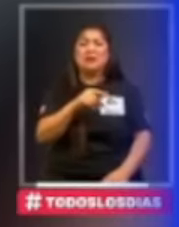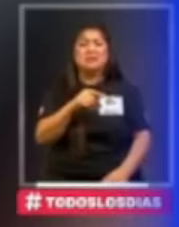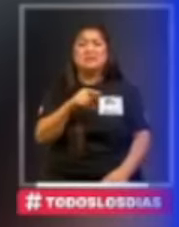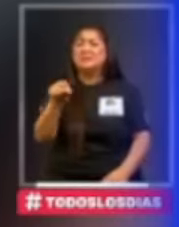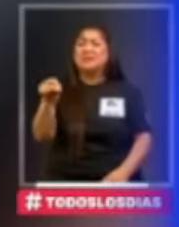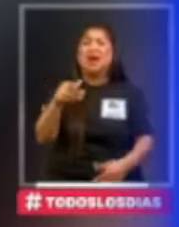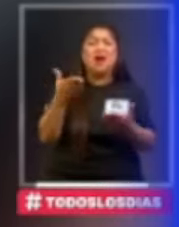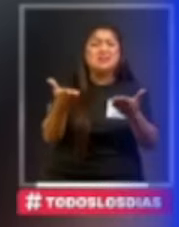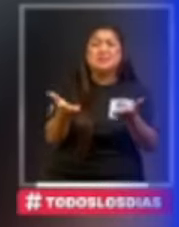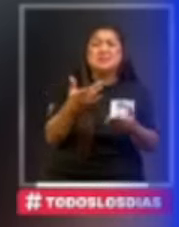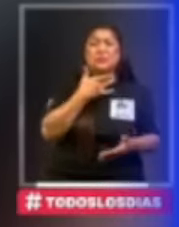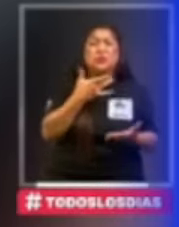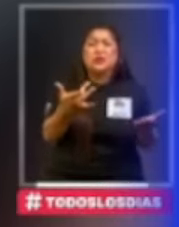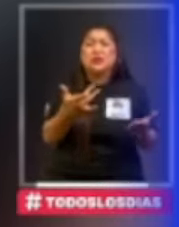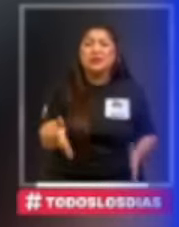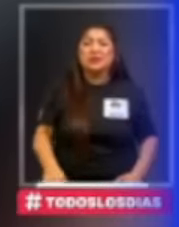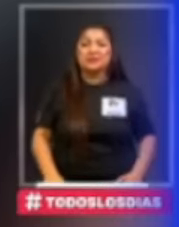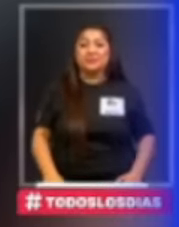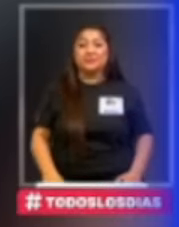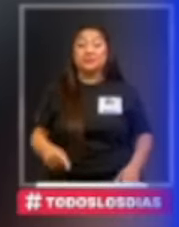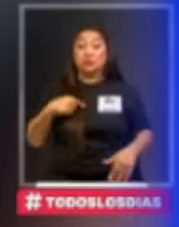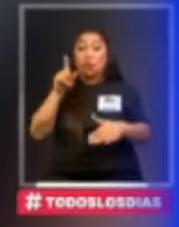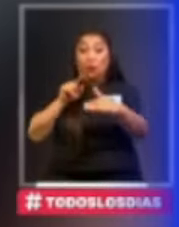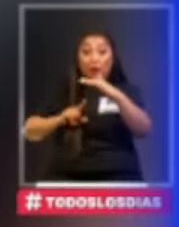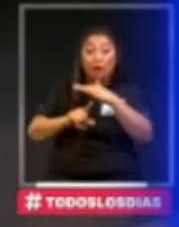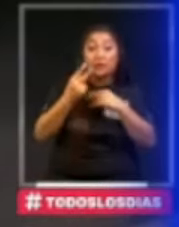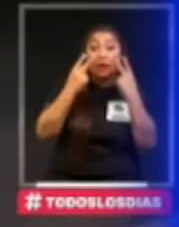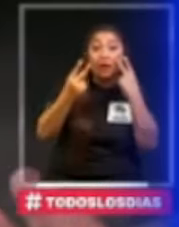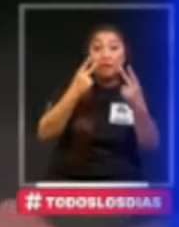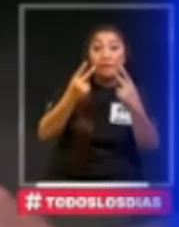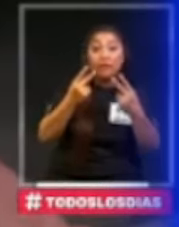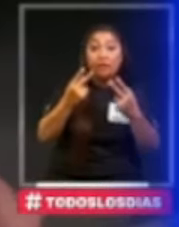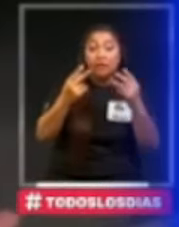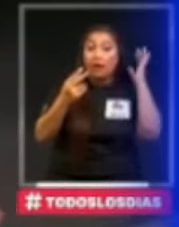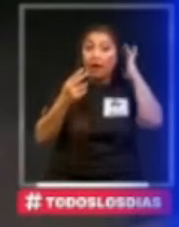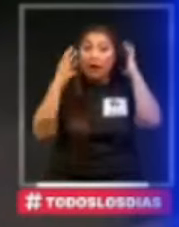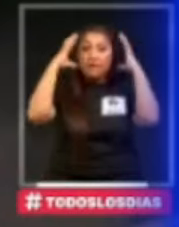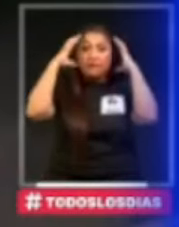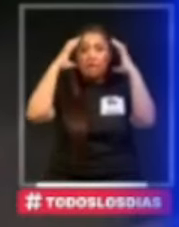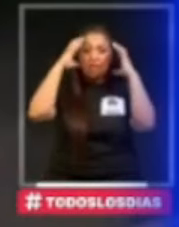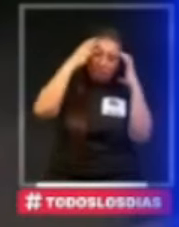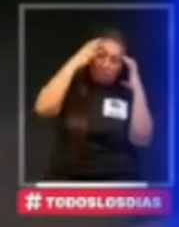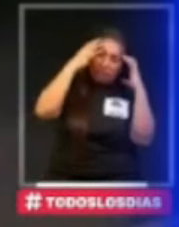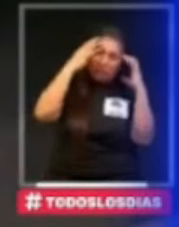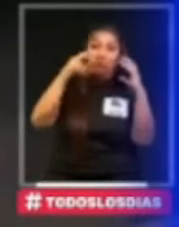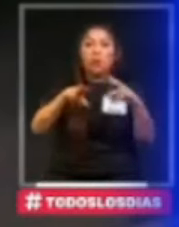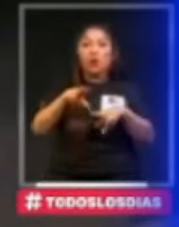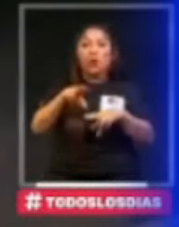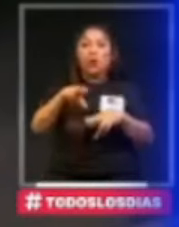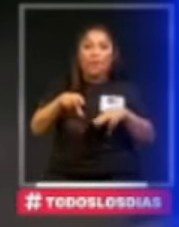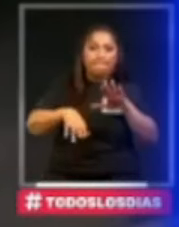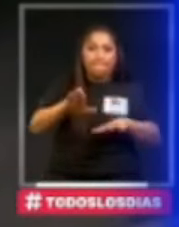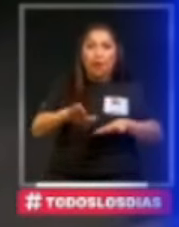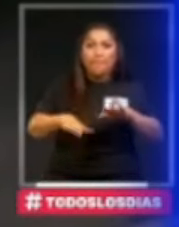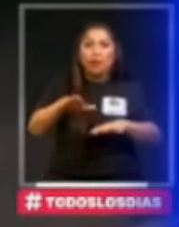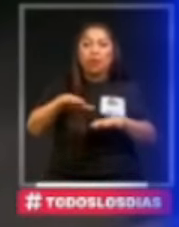a verla, la levanté un poquito y al levantarla se le cae la cabeza, le tomo la cabeza, se le caen los pies, se le caen las manos, o sea, una